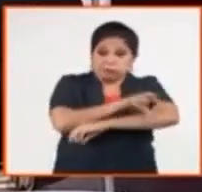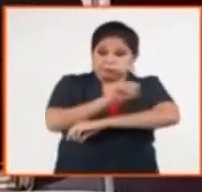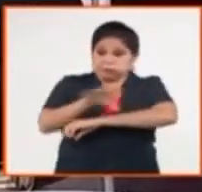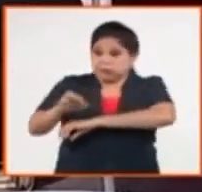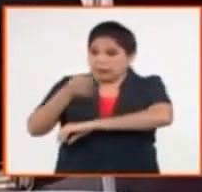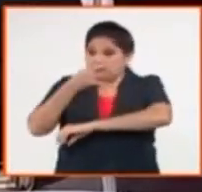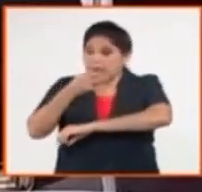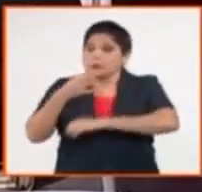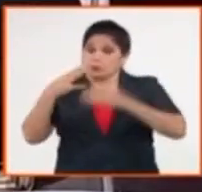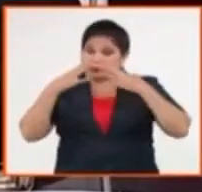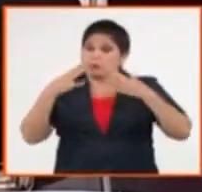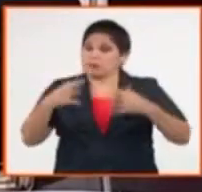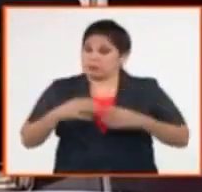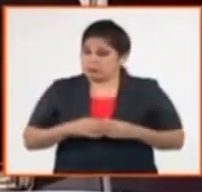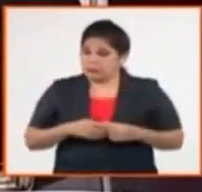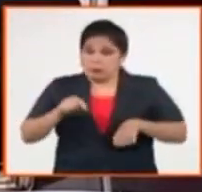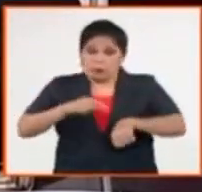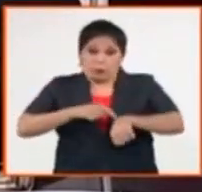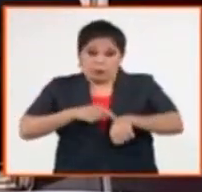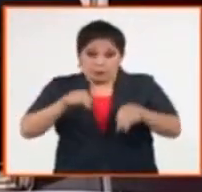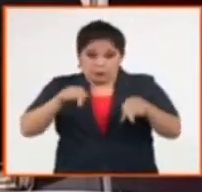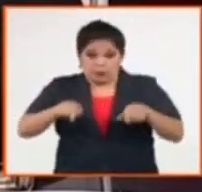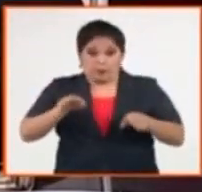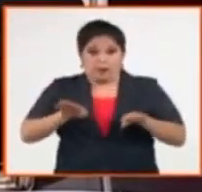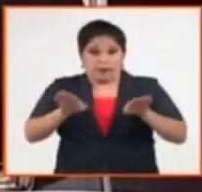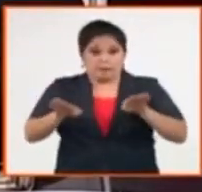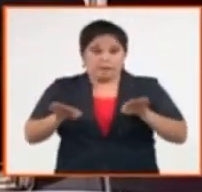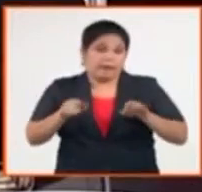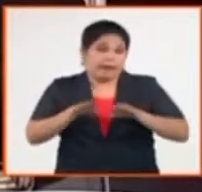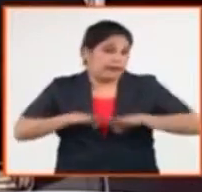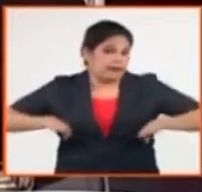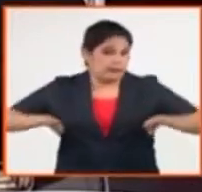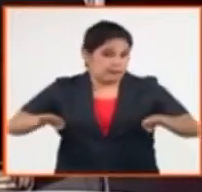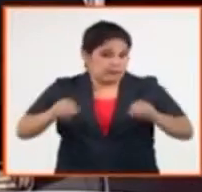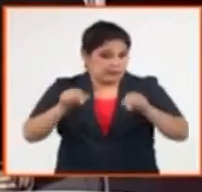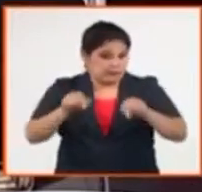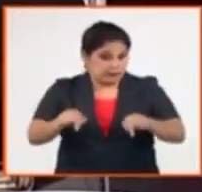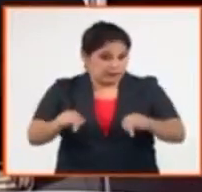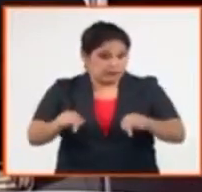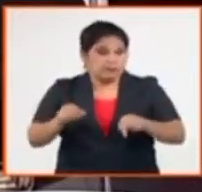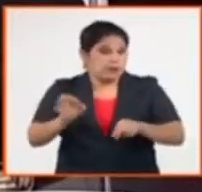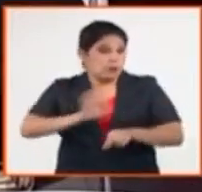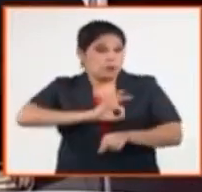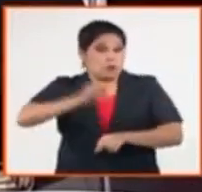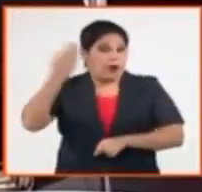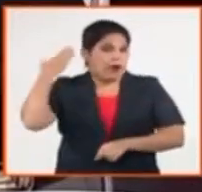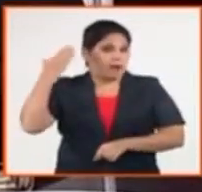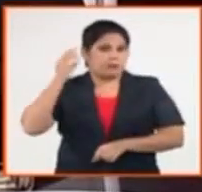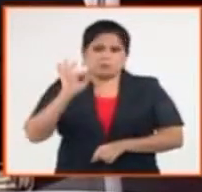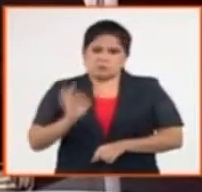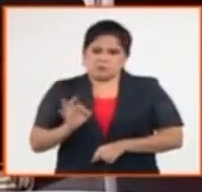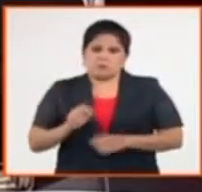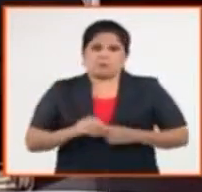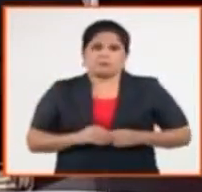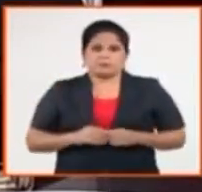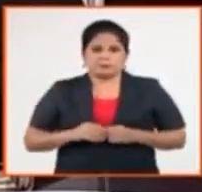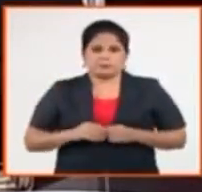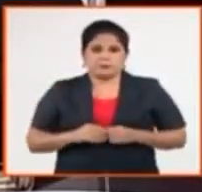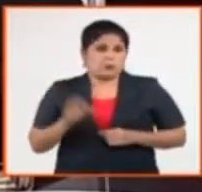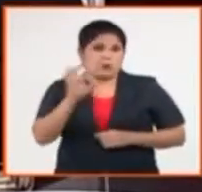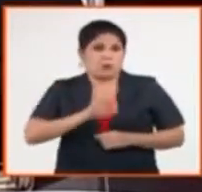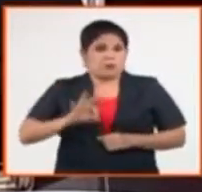duda, un momento como este no ha tenido nunca lugar en nuestra